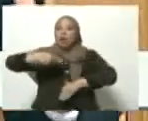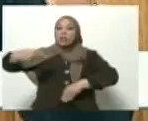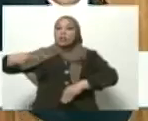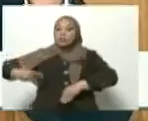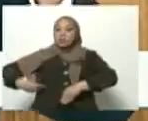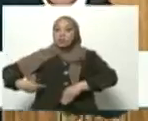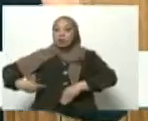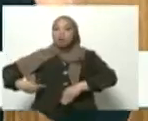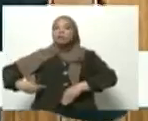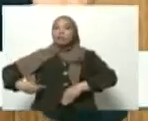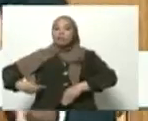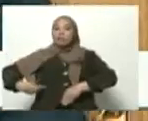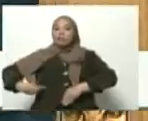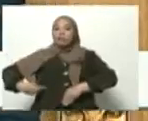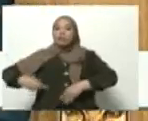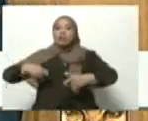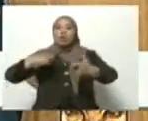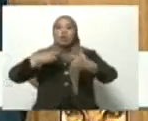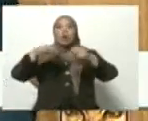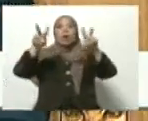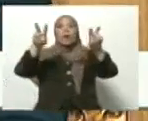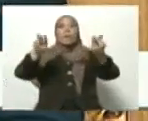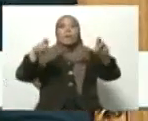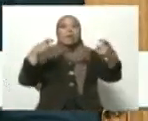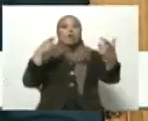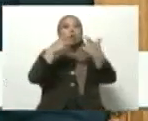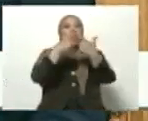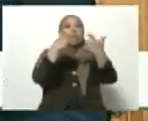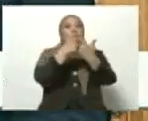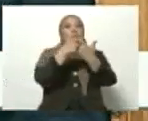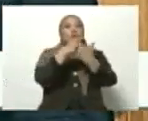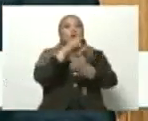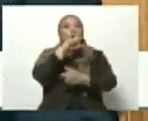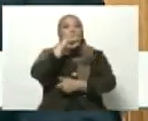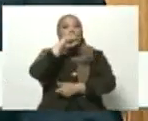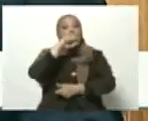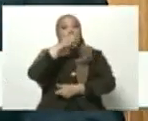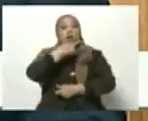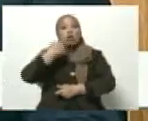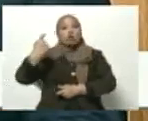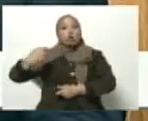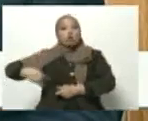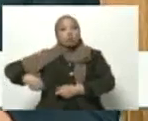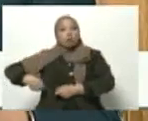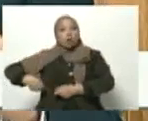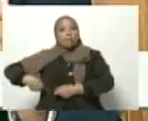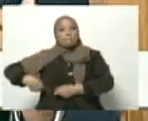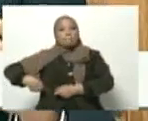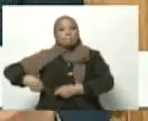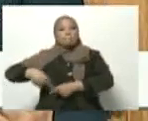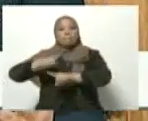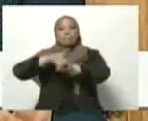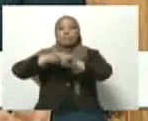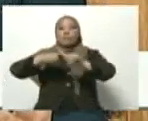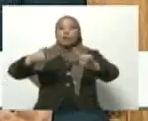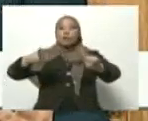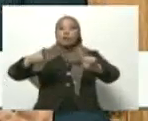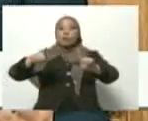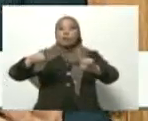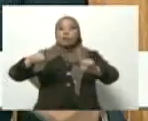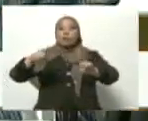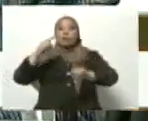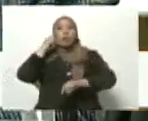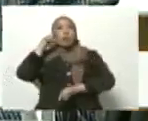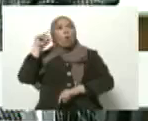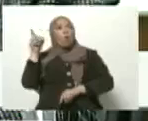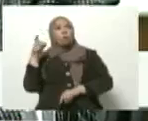puedo negociar, puedo combatir mejor al enemigo soviético. ¿Y qué es lo que está diciendo Kissinger ahora? Se volvieron locos en el gobierno